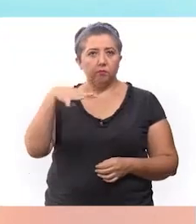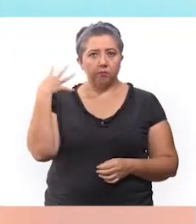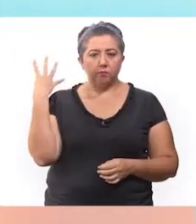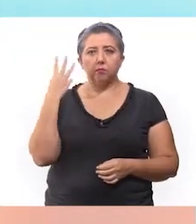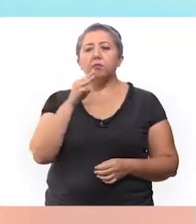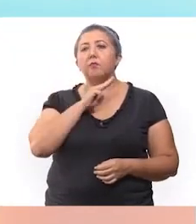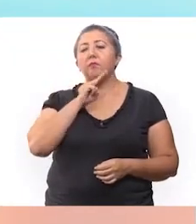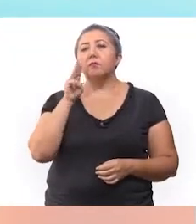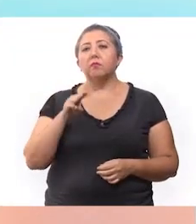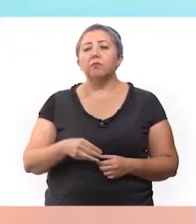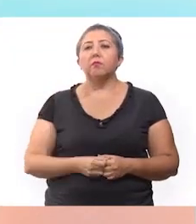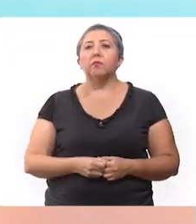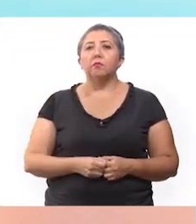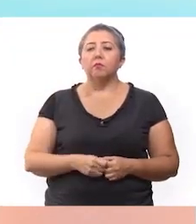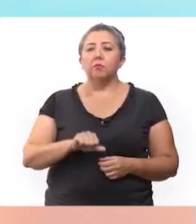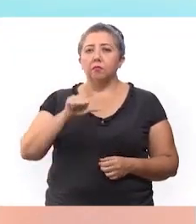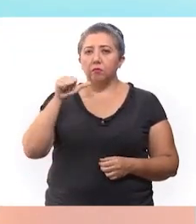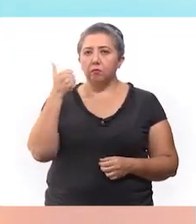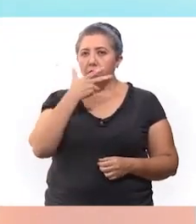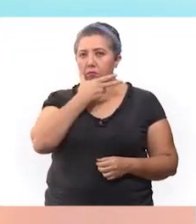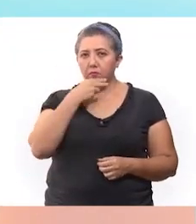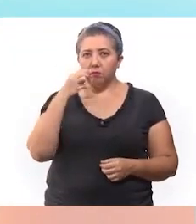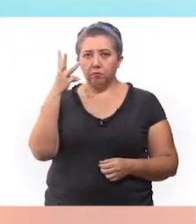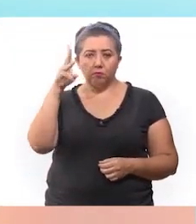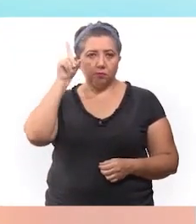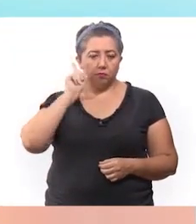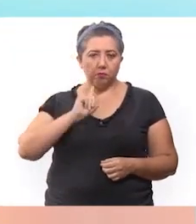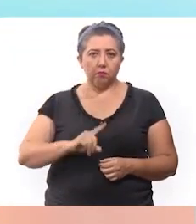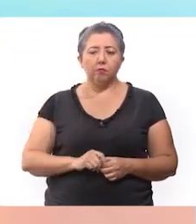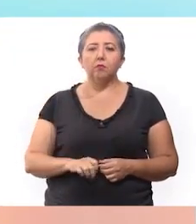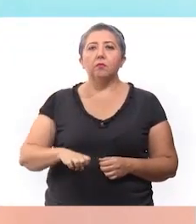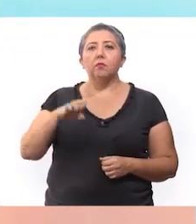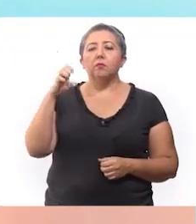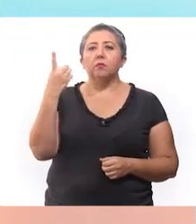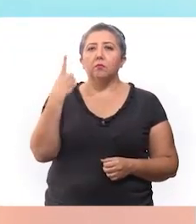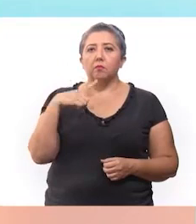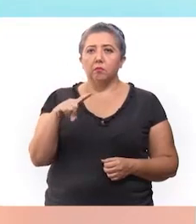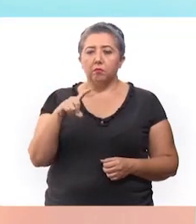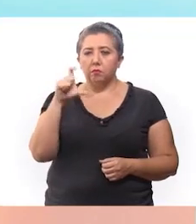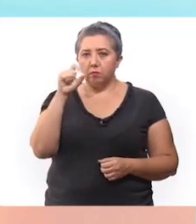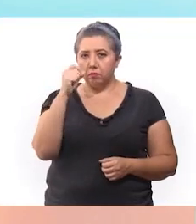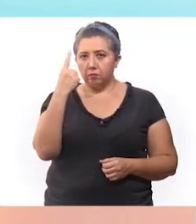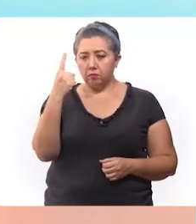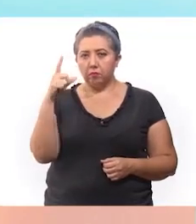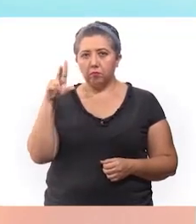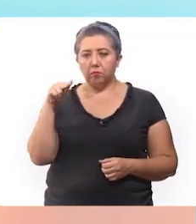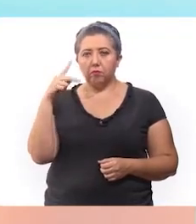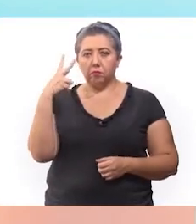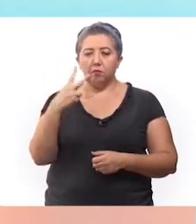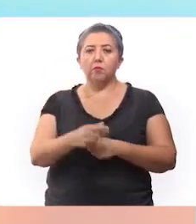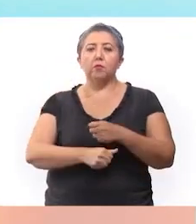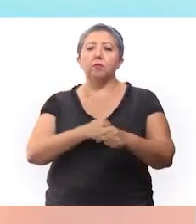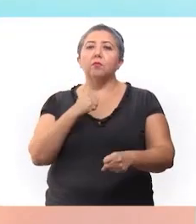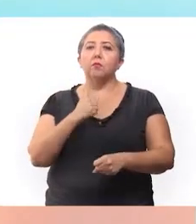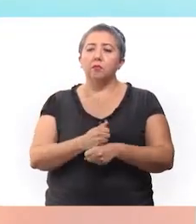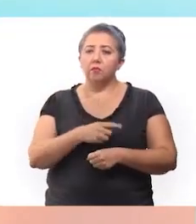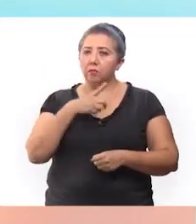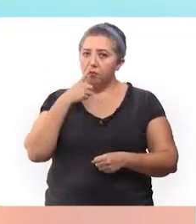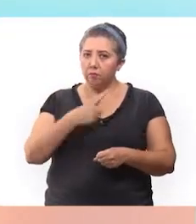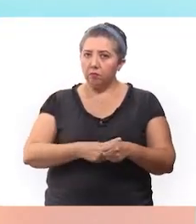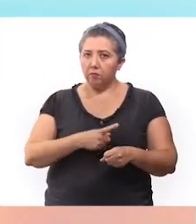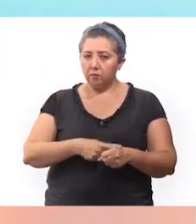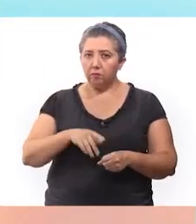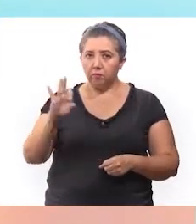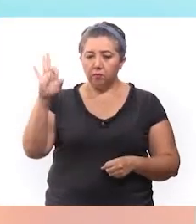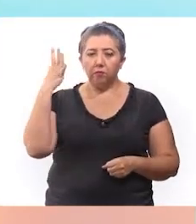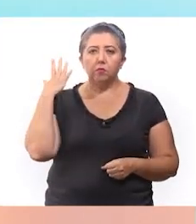14 fallecimientos. Son 11 hombres y 3 mujeres, de un rango de edad de 21 a 82 años. Sus